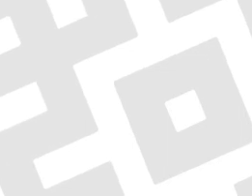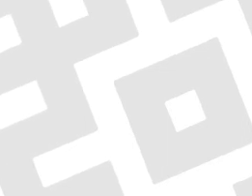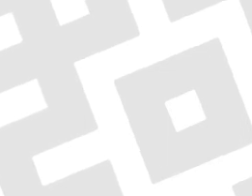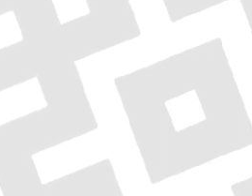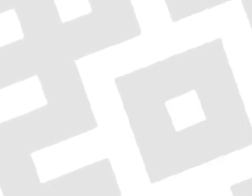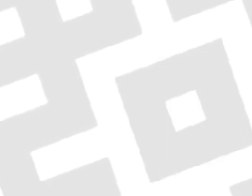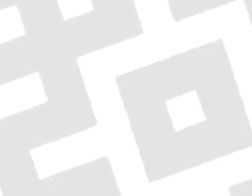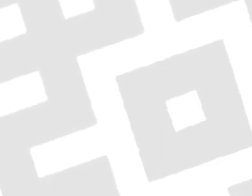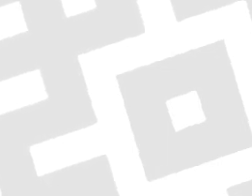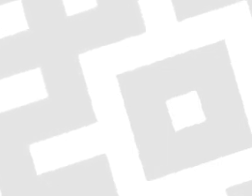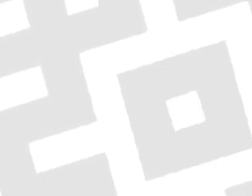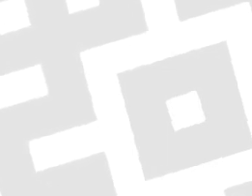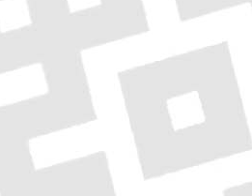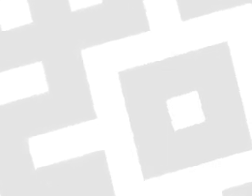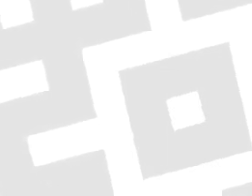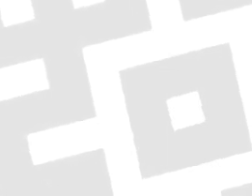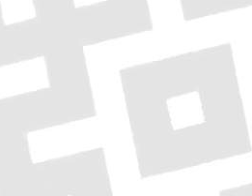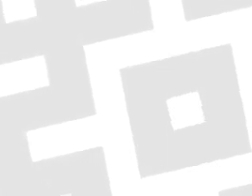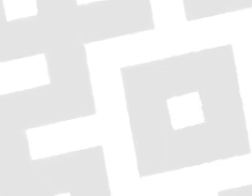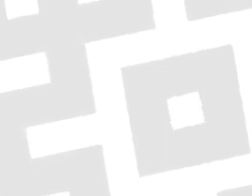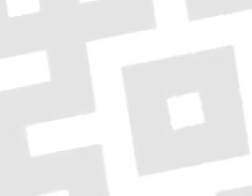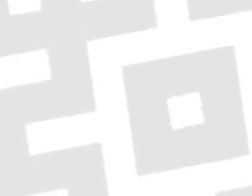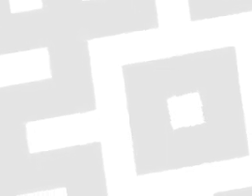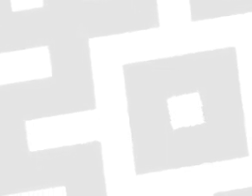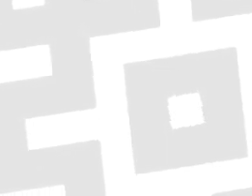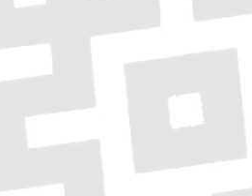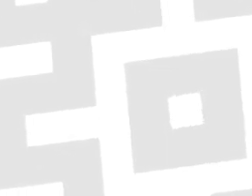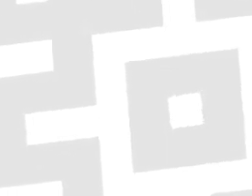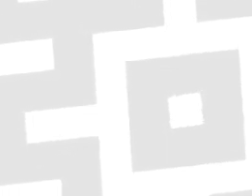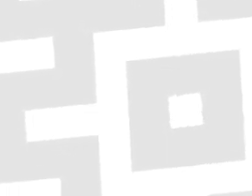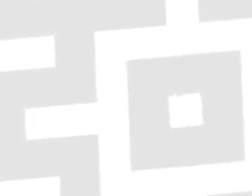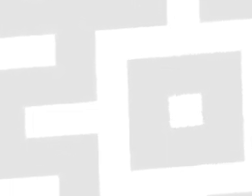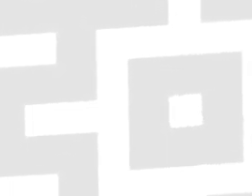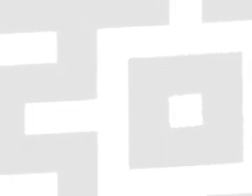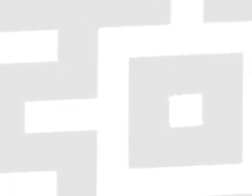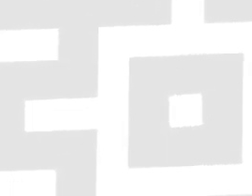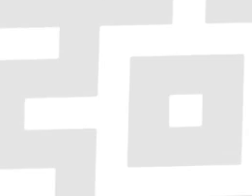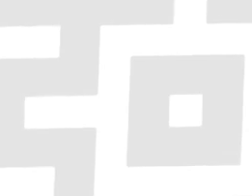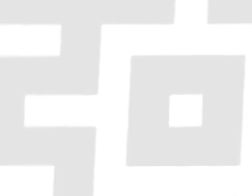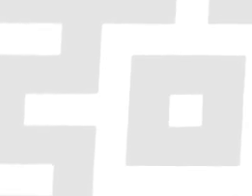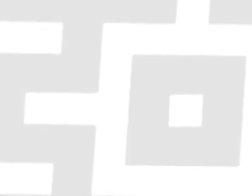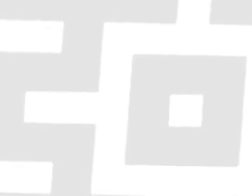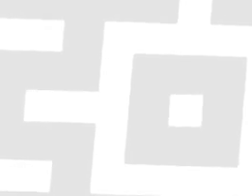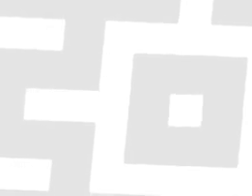estrategia estatal contra el coronavirus actualización en veracruz